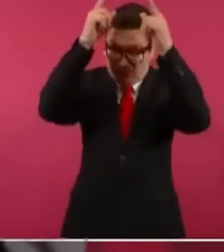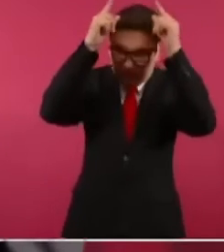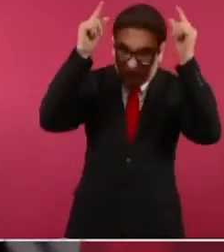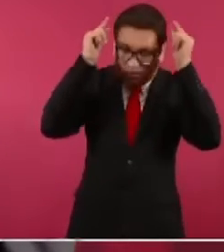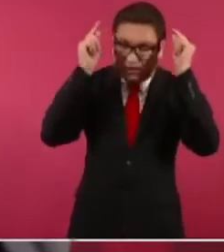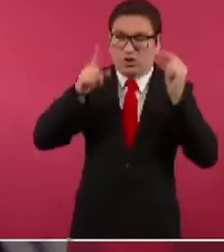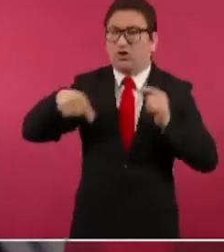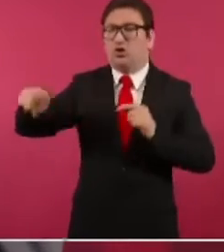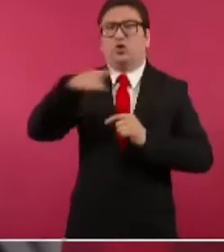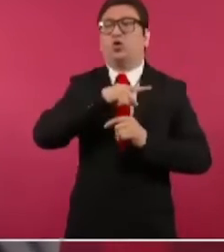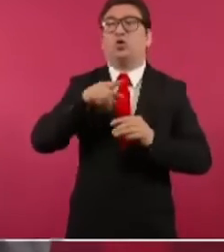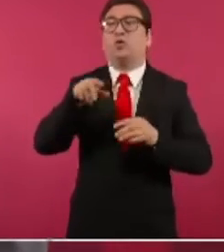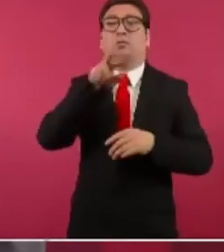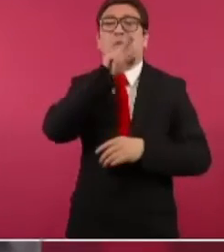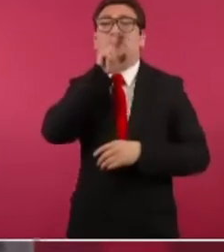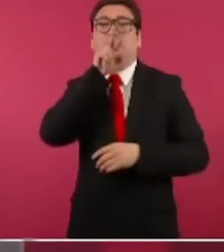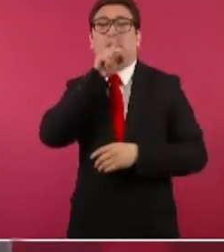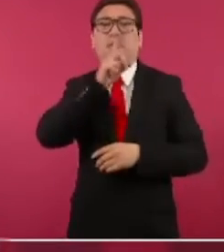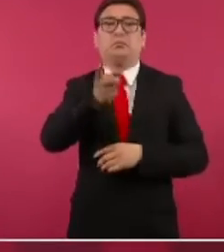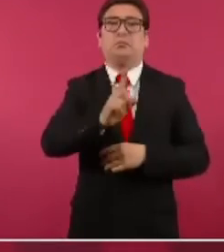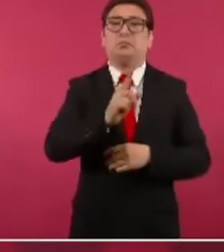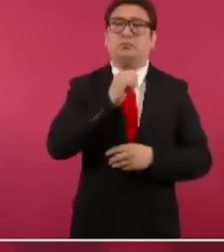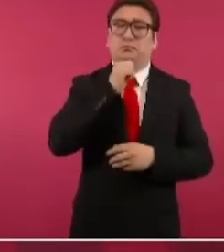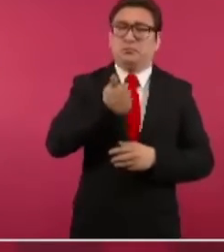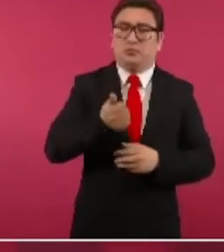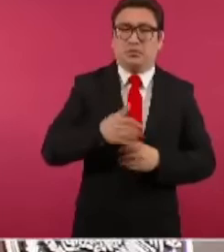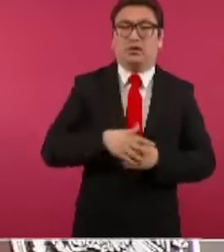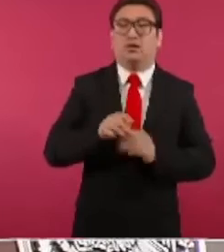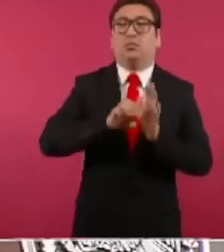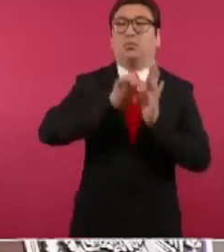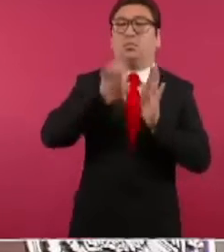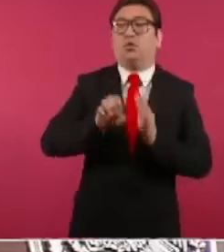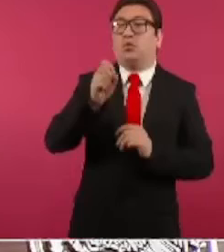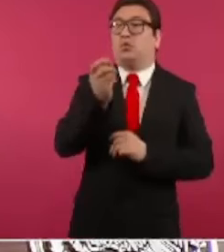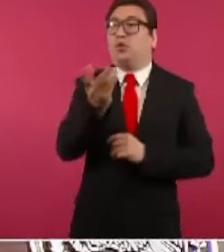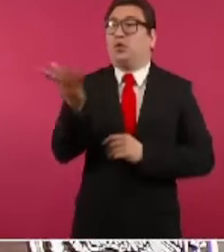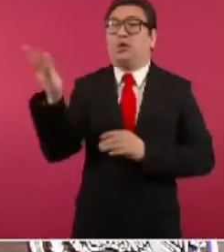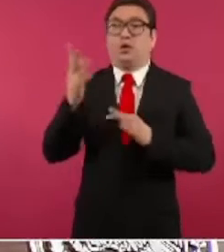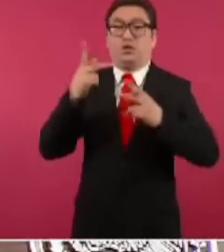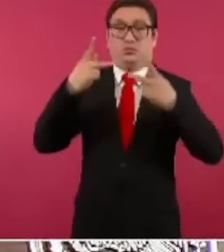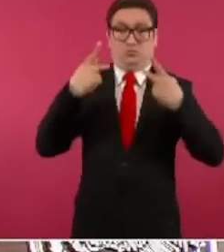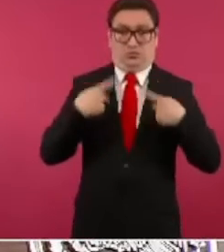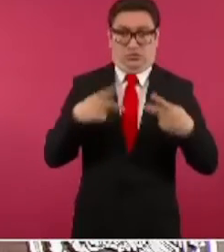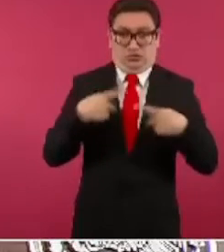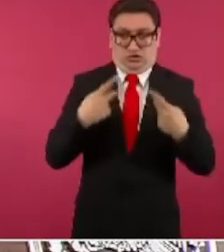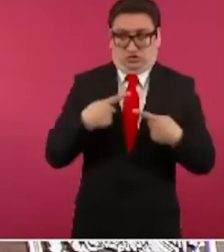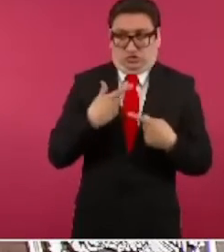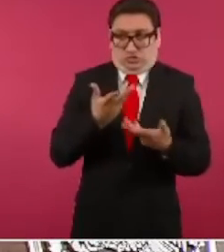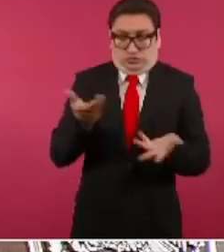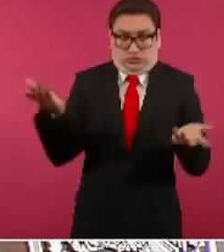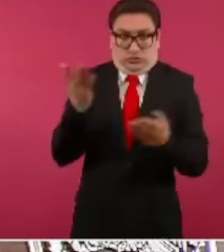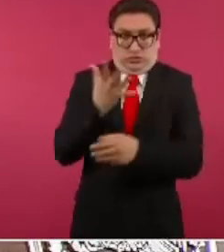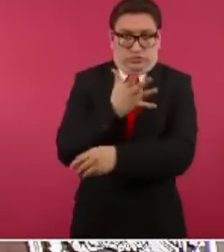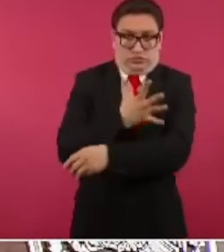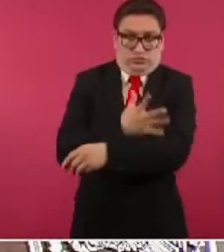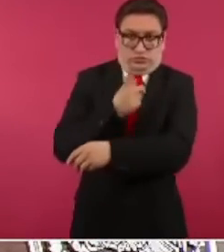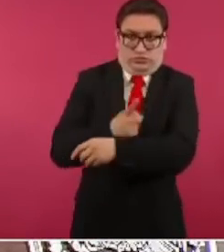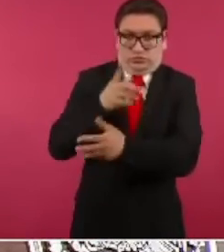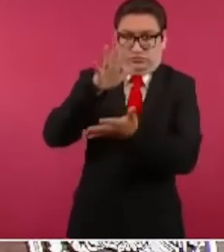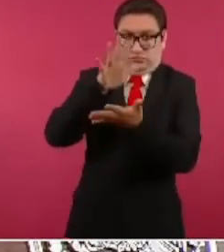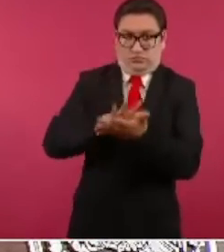salud. Si ellos son gentes como lo son la